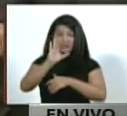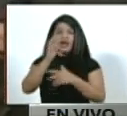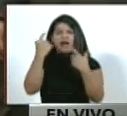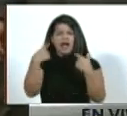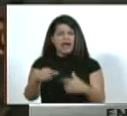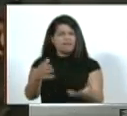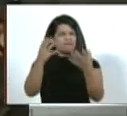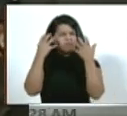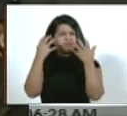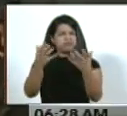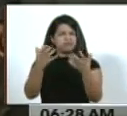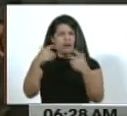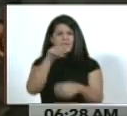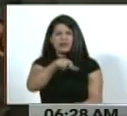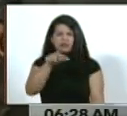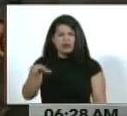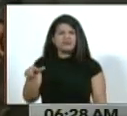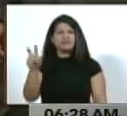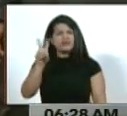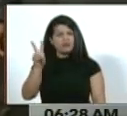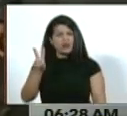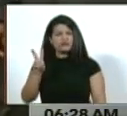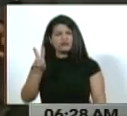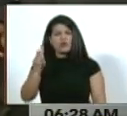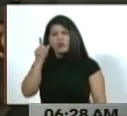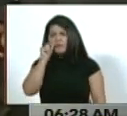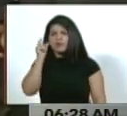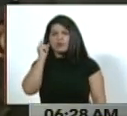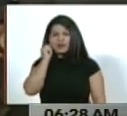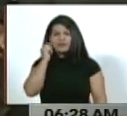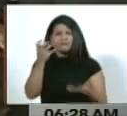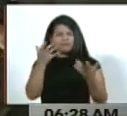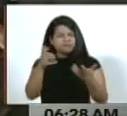inmensa cantidad de venezolanos y venezolanas,